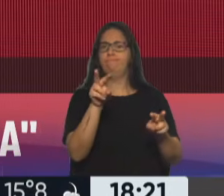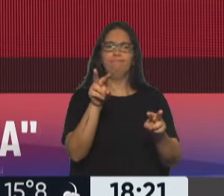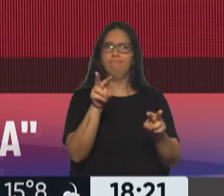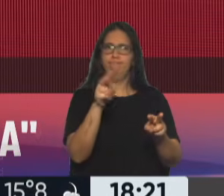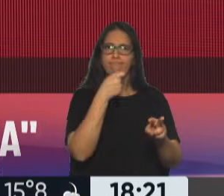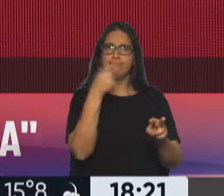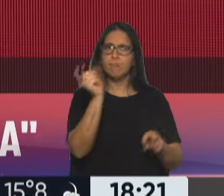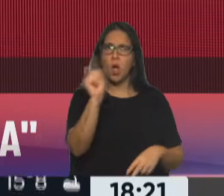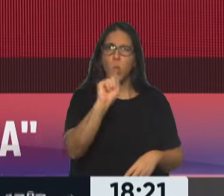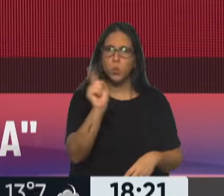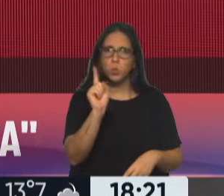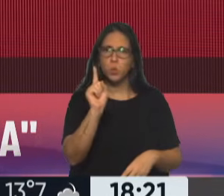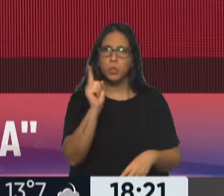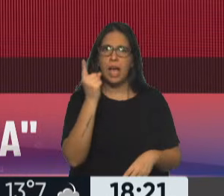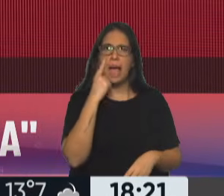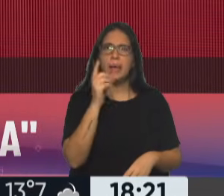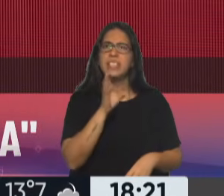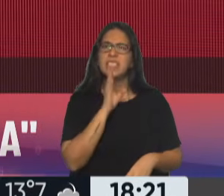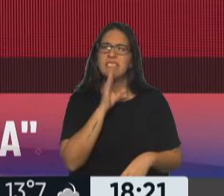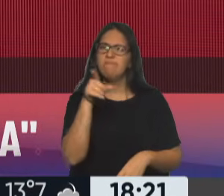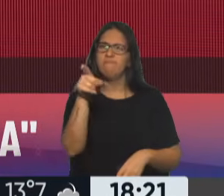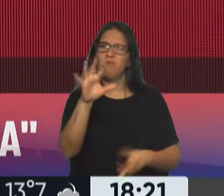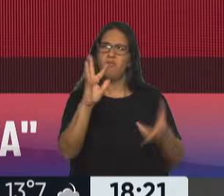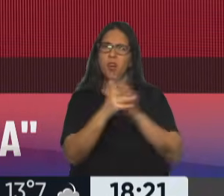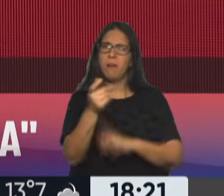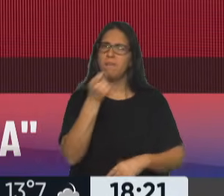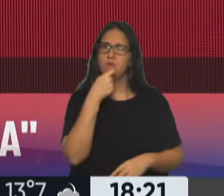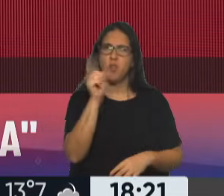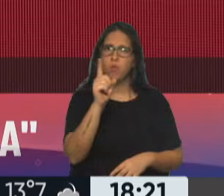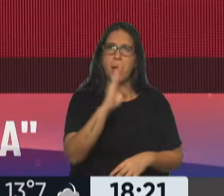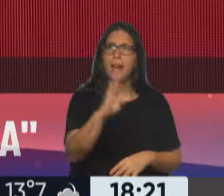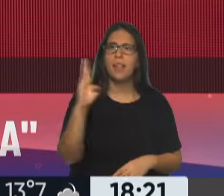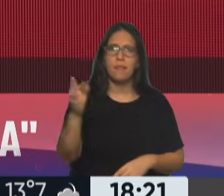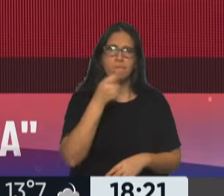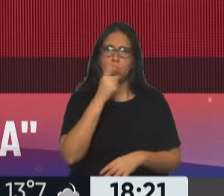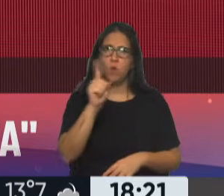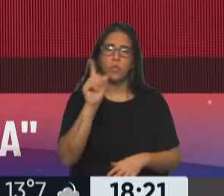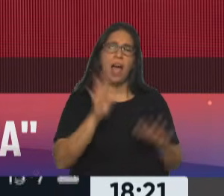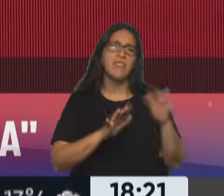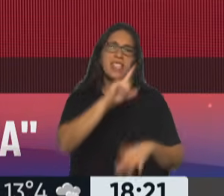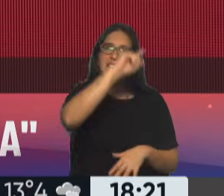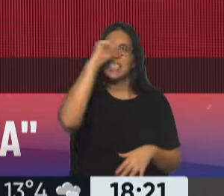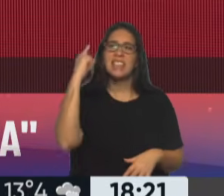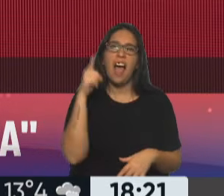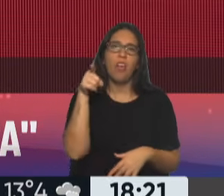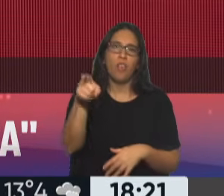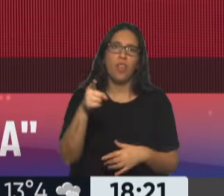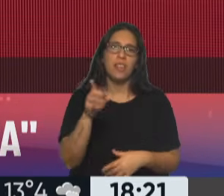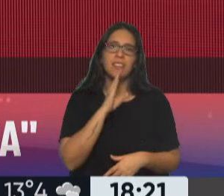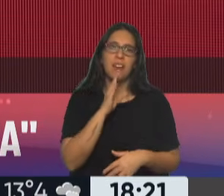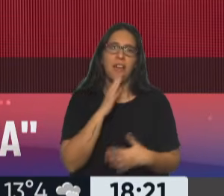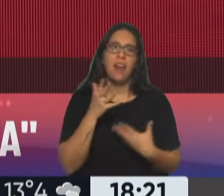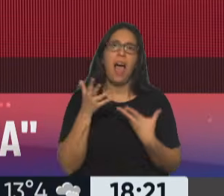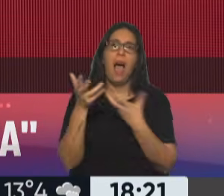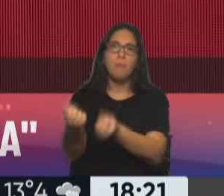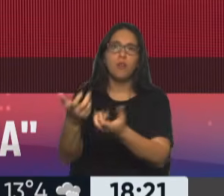Israel, o por lo menos planteando esta relación con Israel a partir de Netanyahu, ¿no? No es que le van a quitar apoyo al Estado de Israel, que es fundamental y